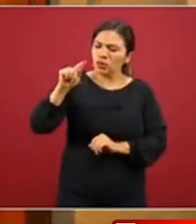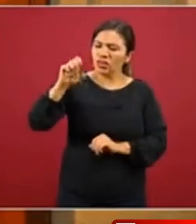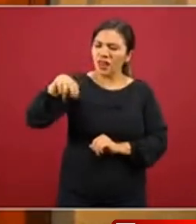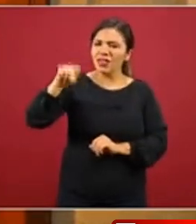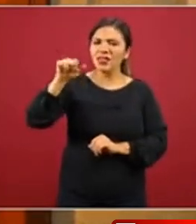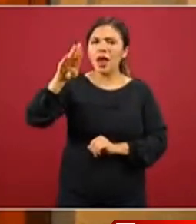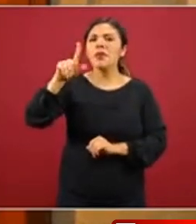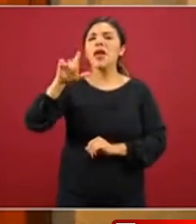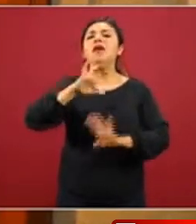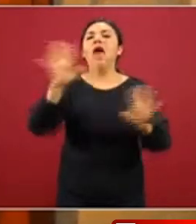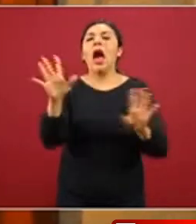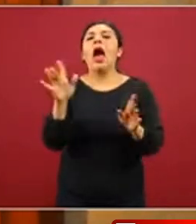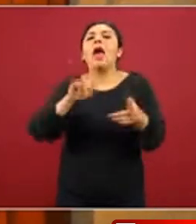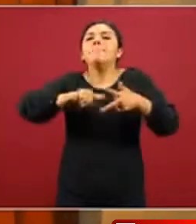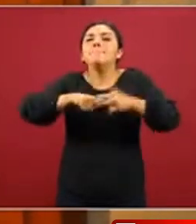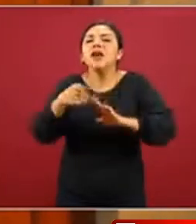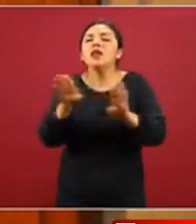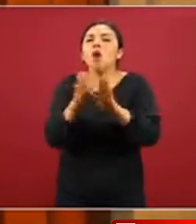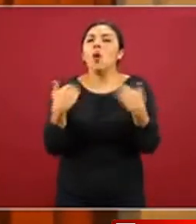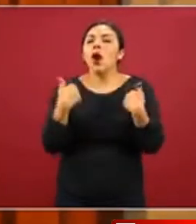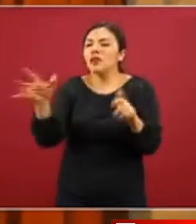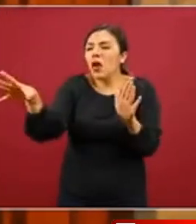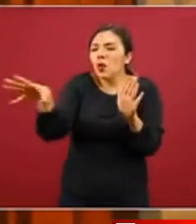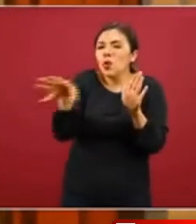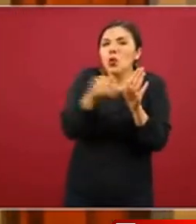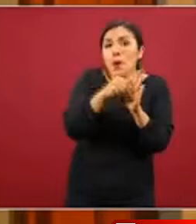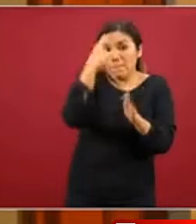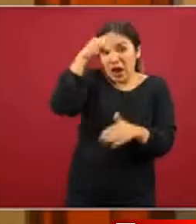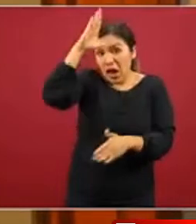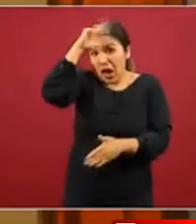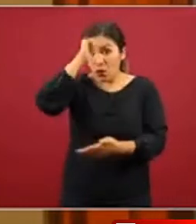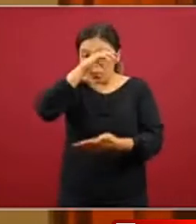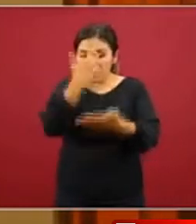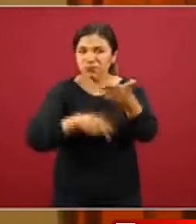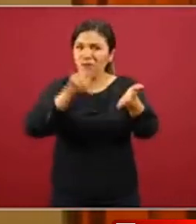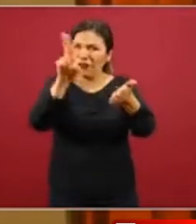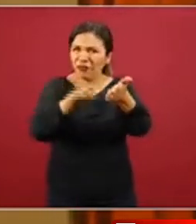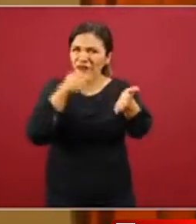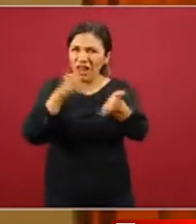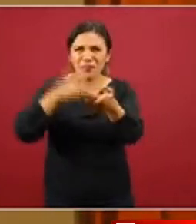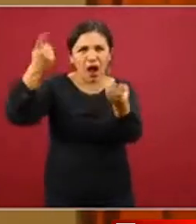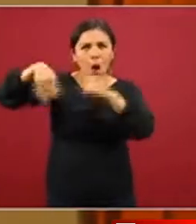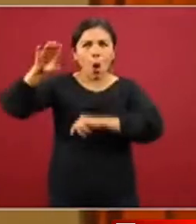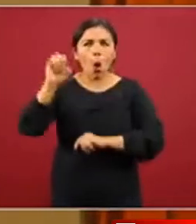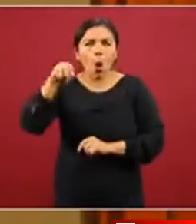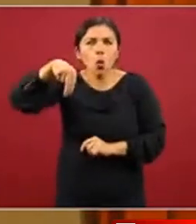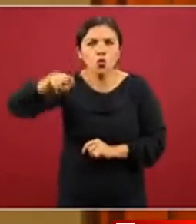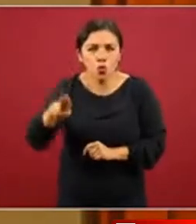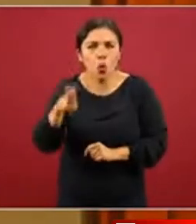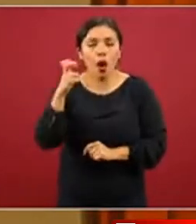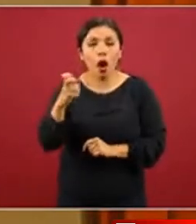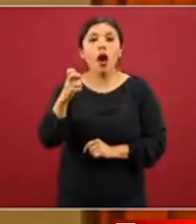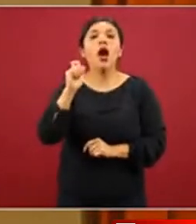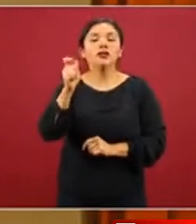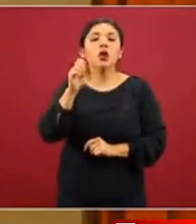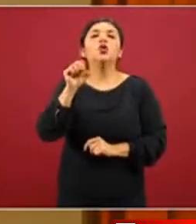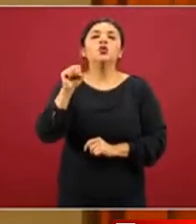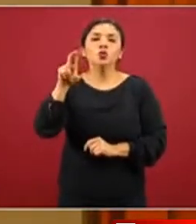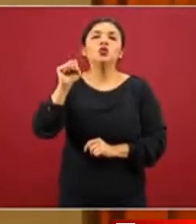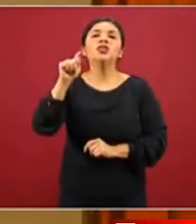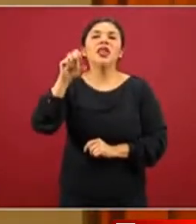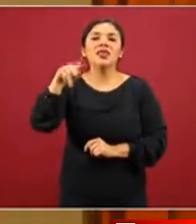también adhiriendo a los acuerdos que han emanado de la Organización de Naciones Unidas y ya son